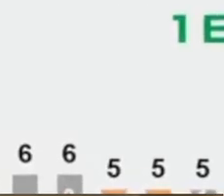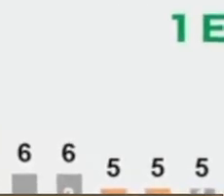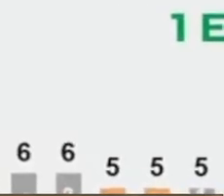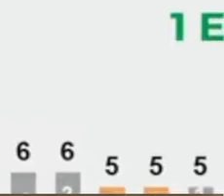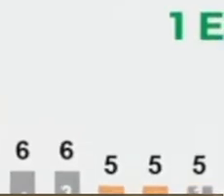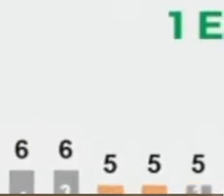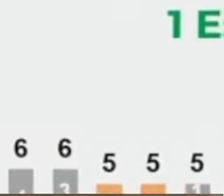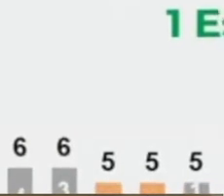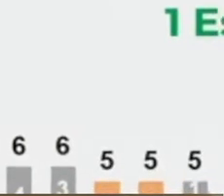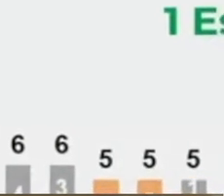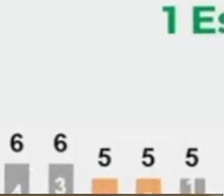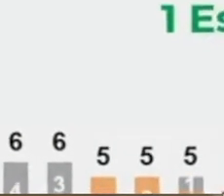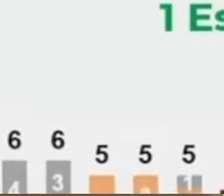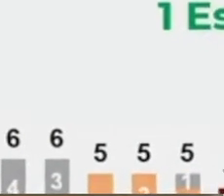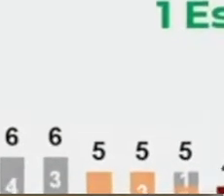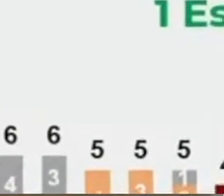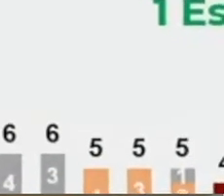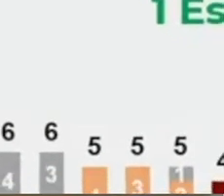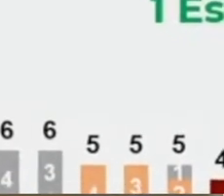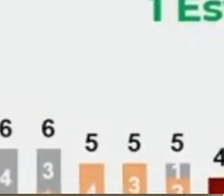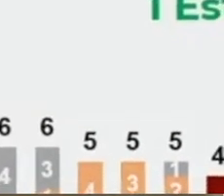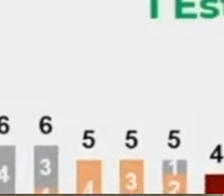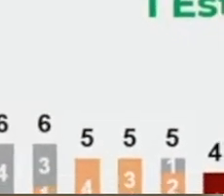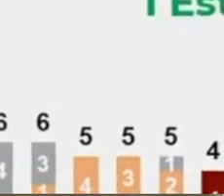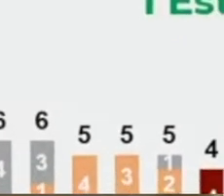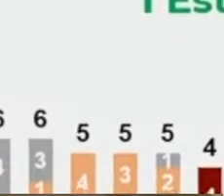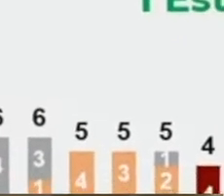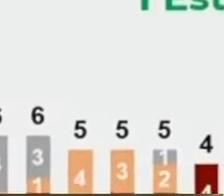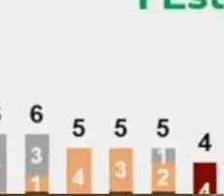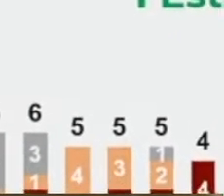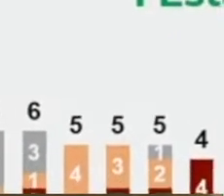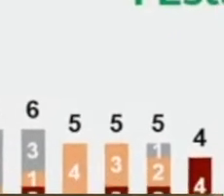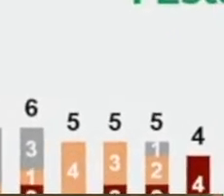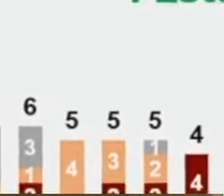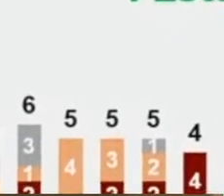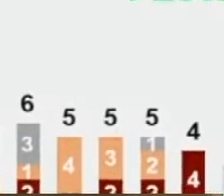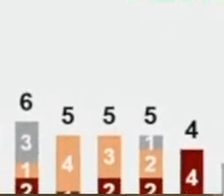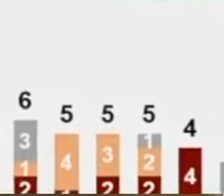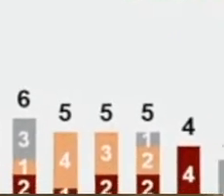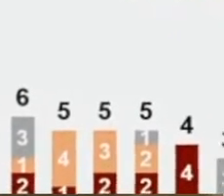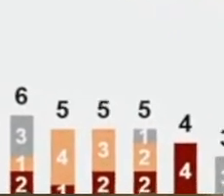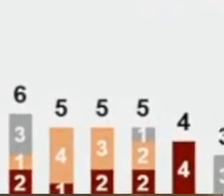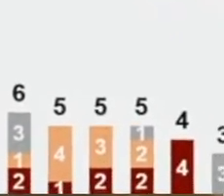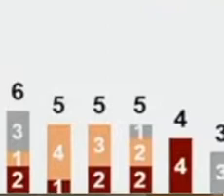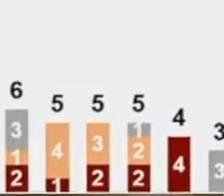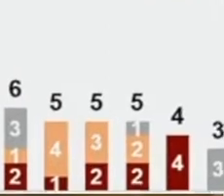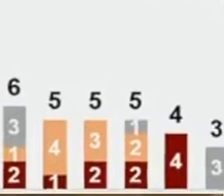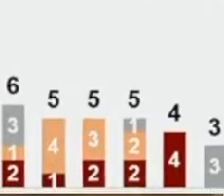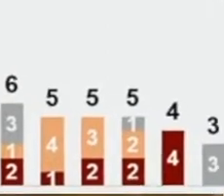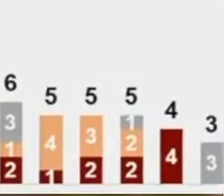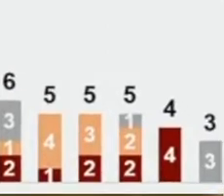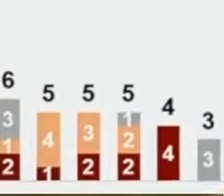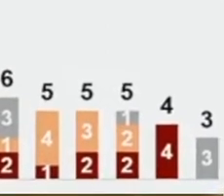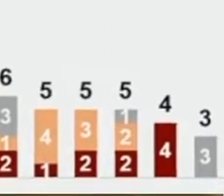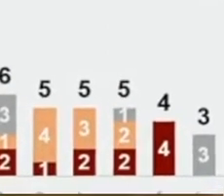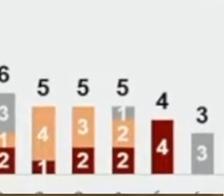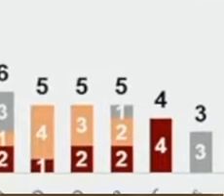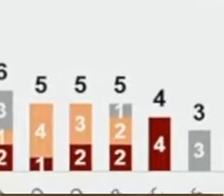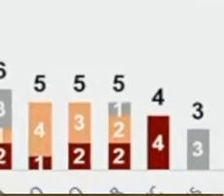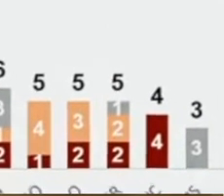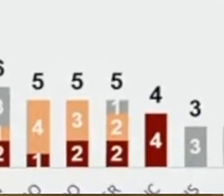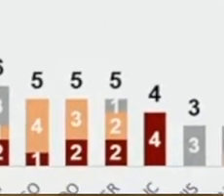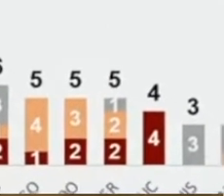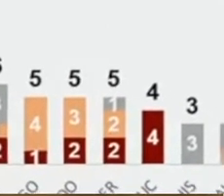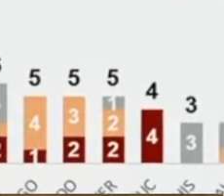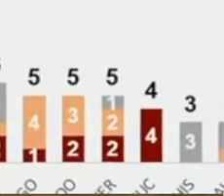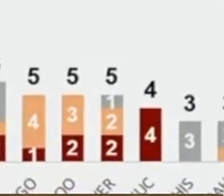26 homicidios dolosos cometidos durante el fin de semana pasado, lo que representó el 11% de todos los crímenes de